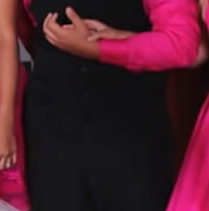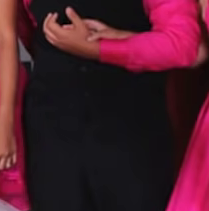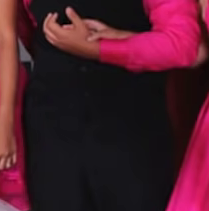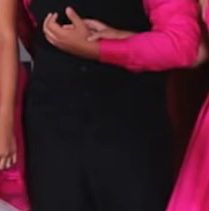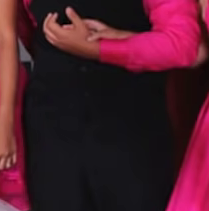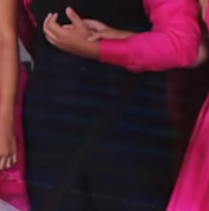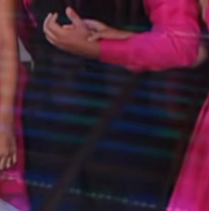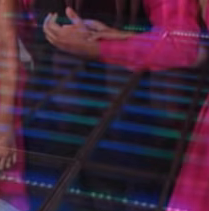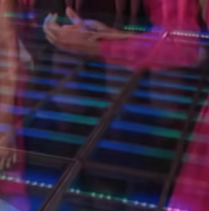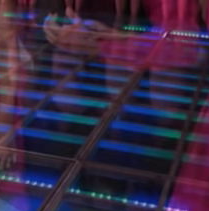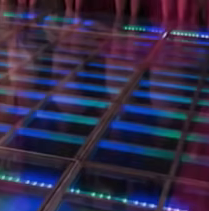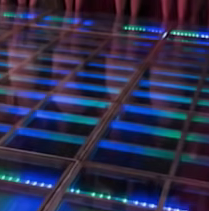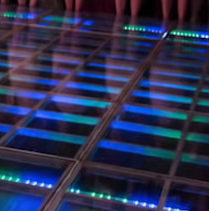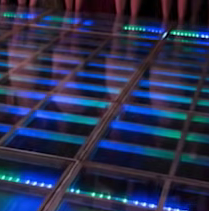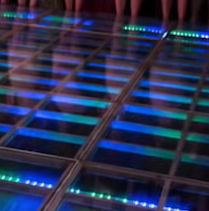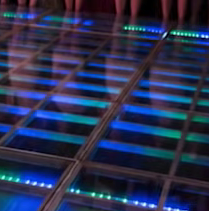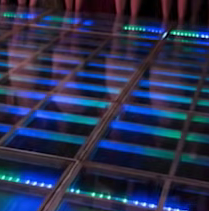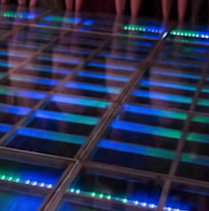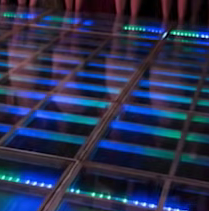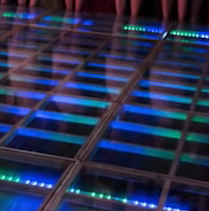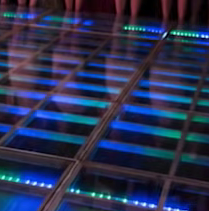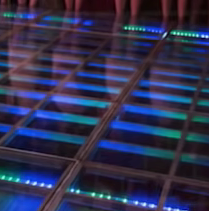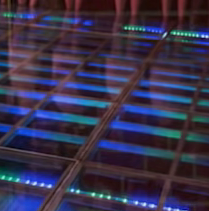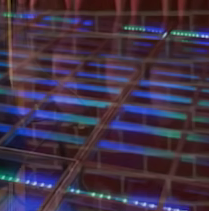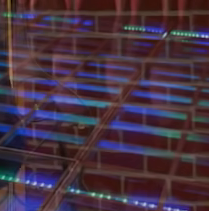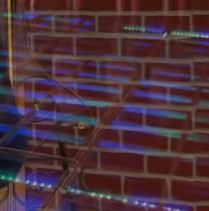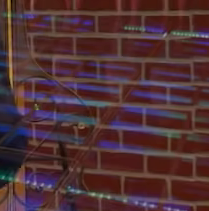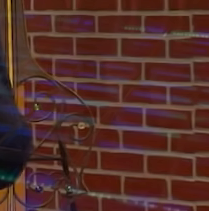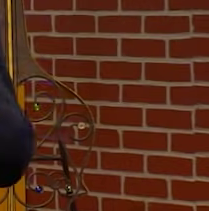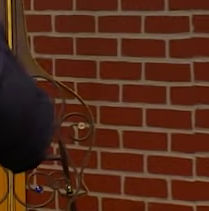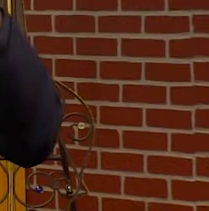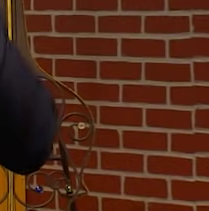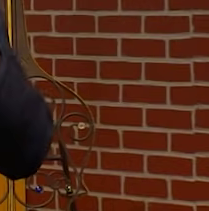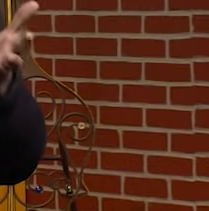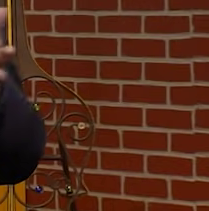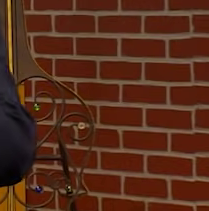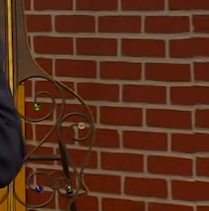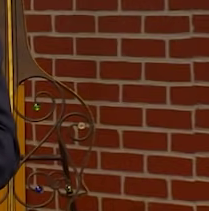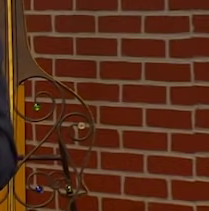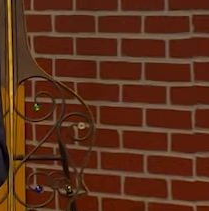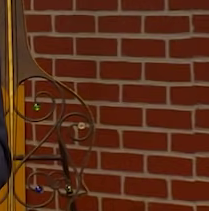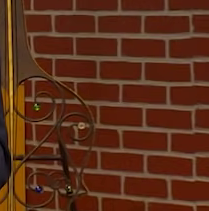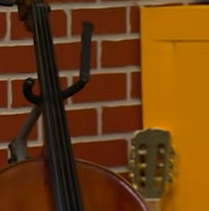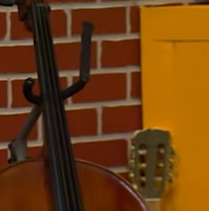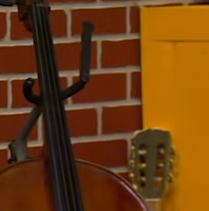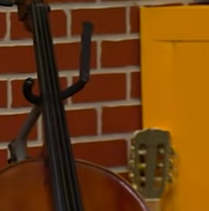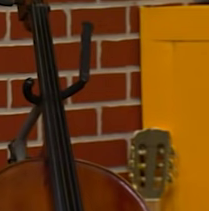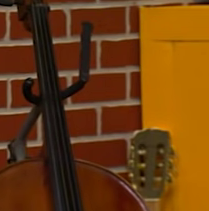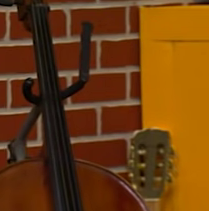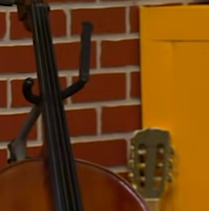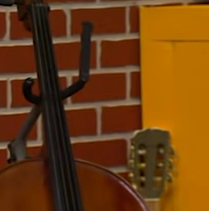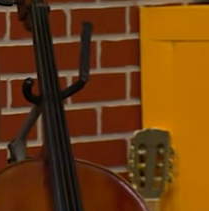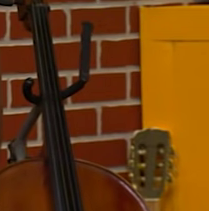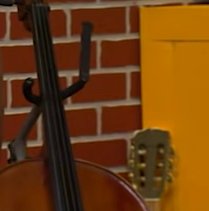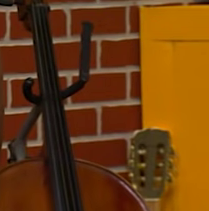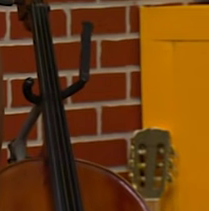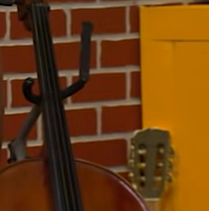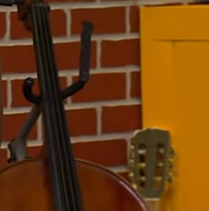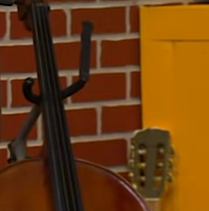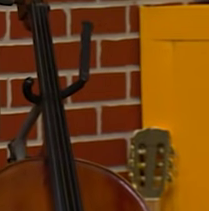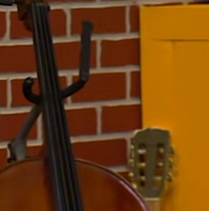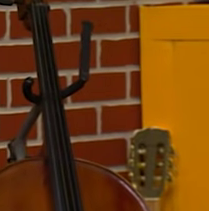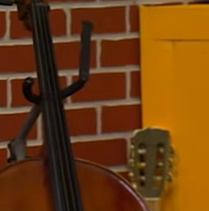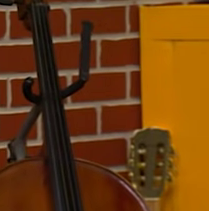de 15 años, el primer baile de la festejada suele ser un vals como este que acaban de escuchar. ¿Verdad que ya lo